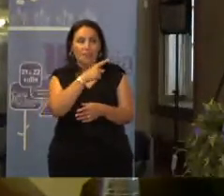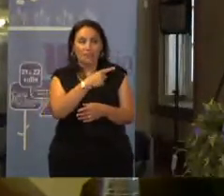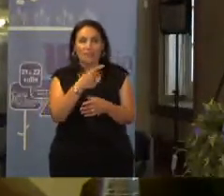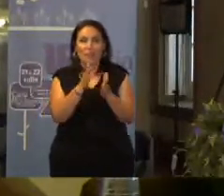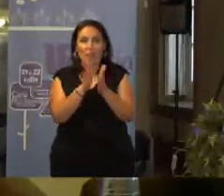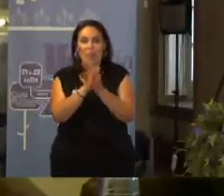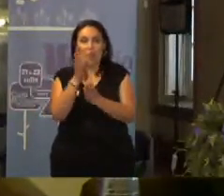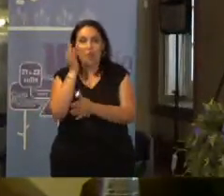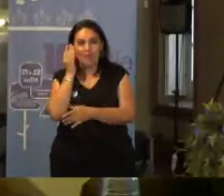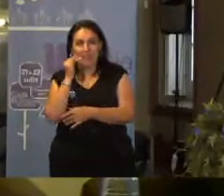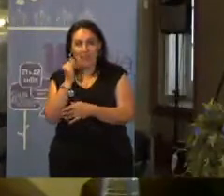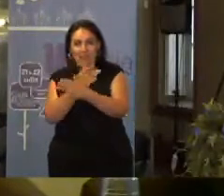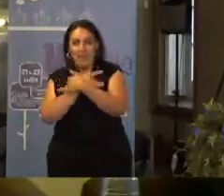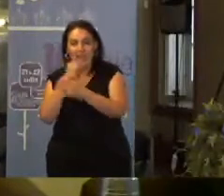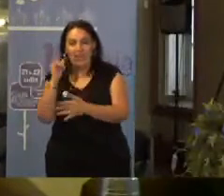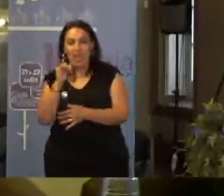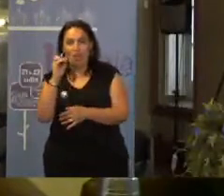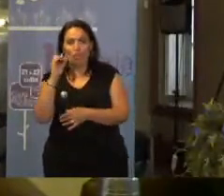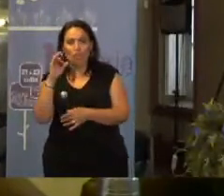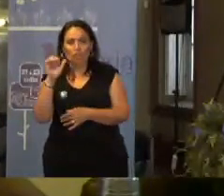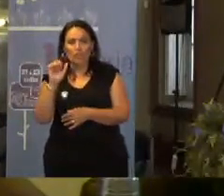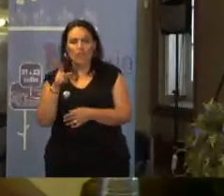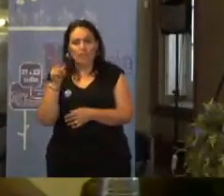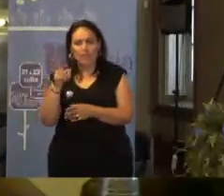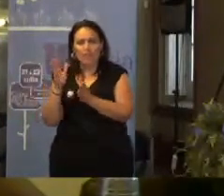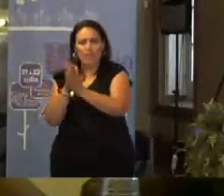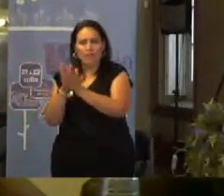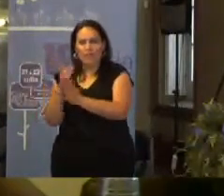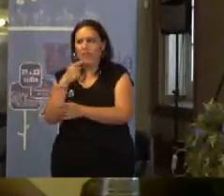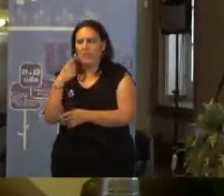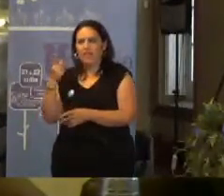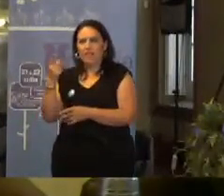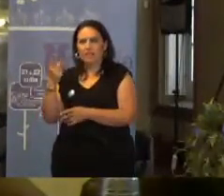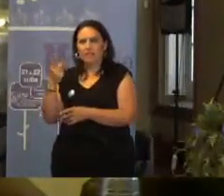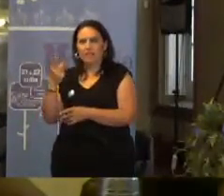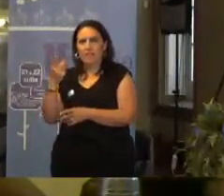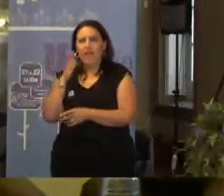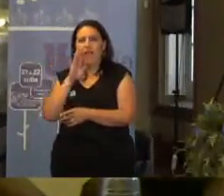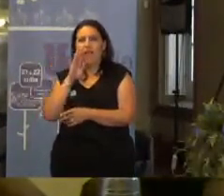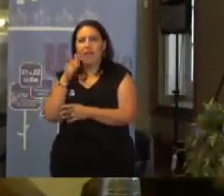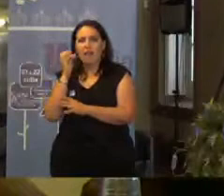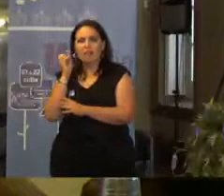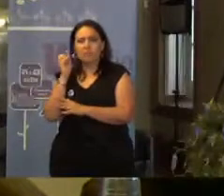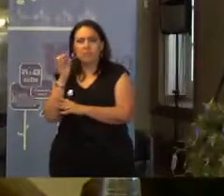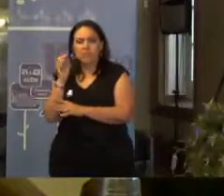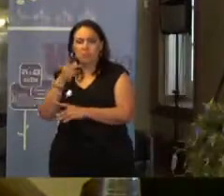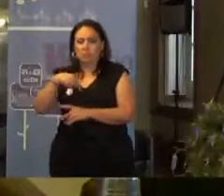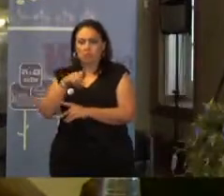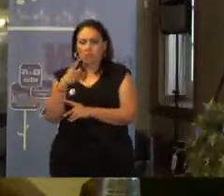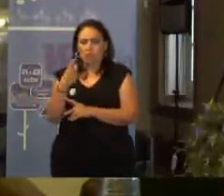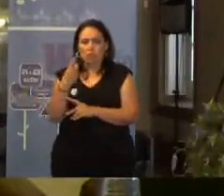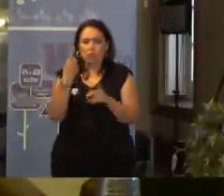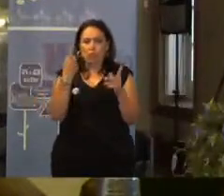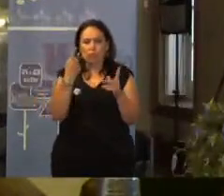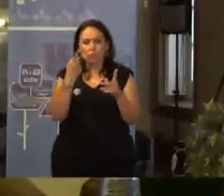Porteiro. Todas aquelas cuestións das que María Xosé Porteiro falaba son discutibles e